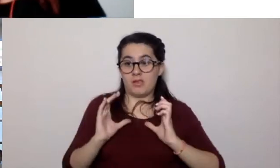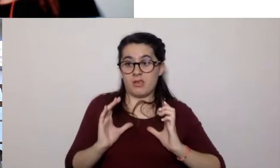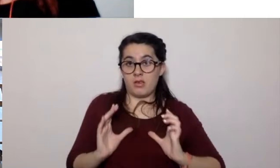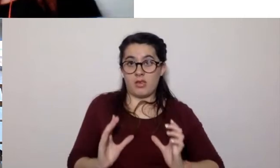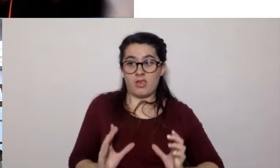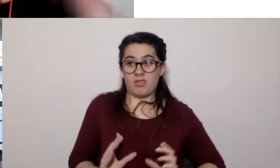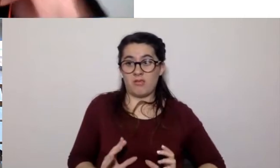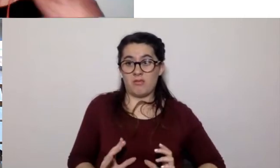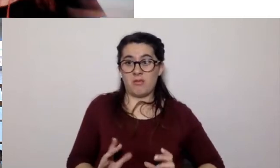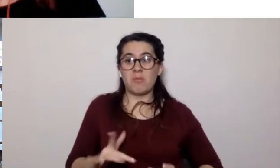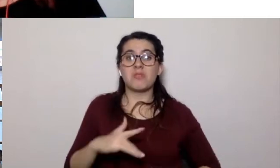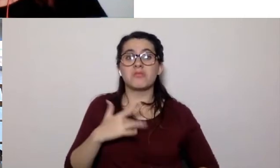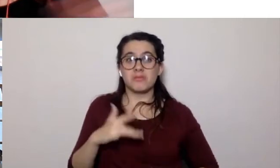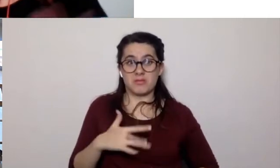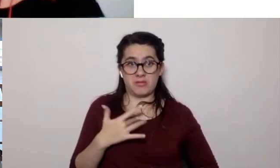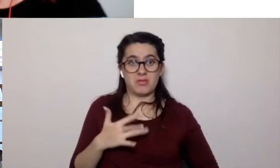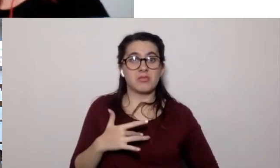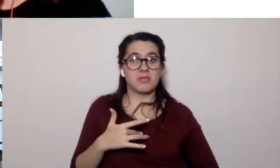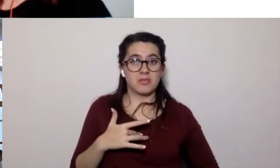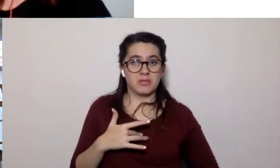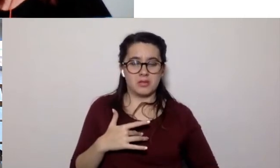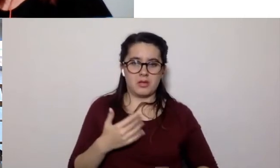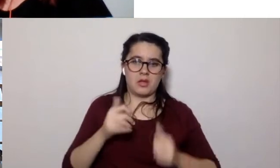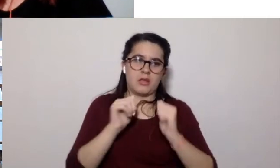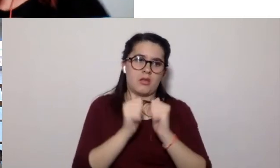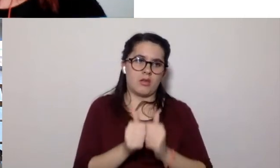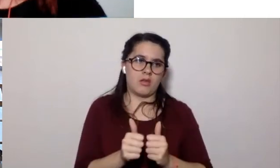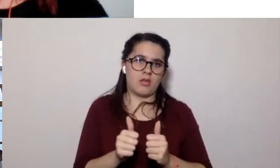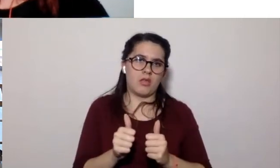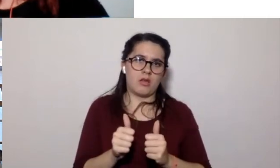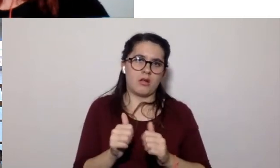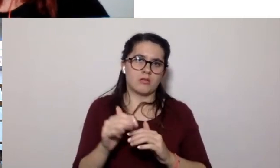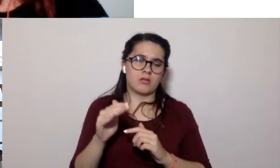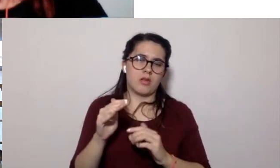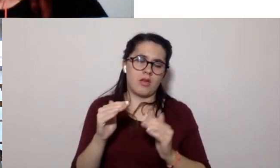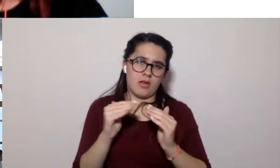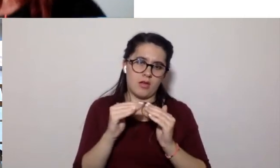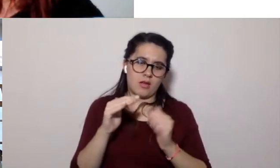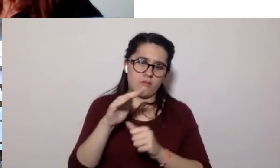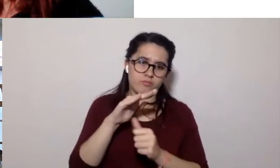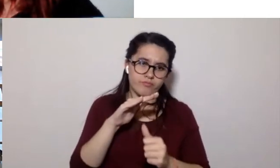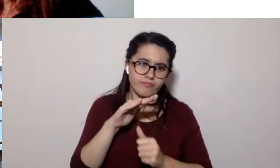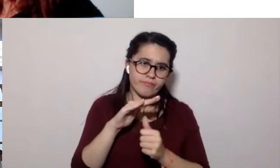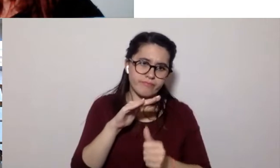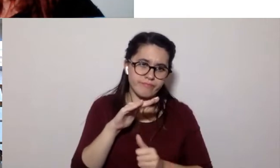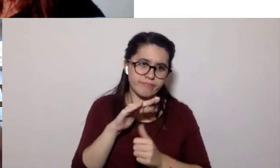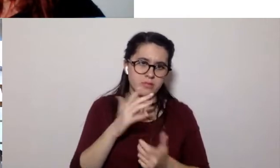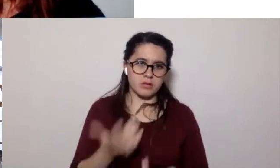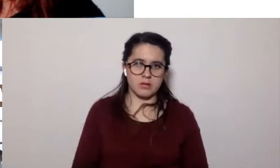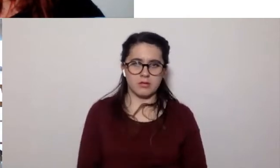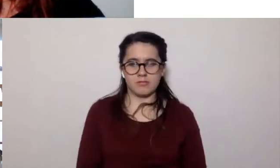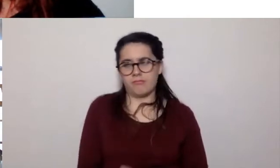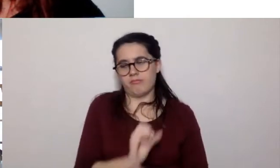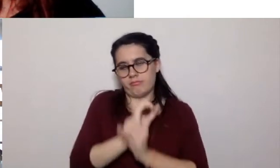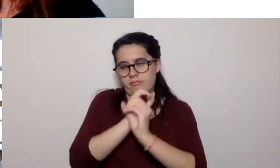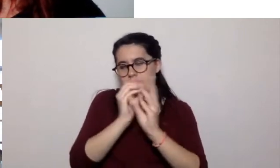a resentir, además del encierro y de todo lo que estamos viviendo, ¿no? Entonces. Claro, claro,